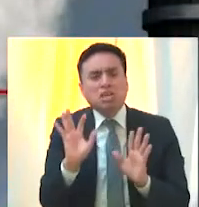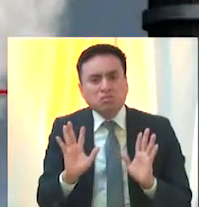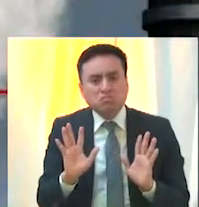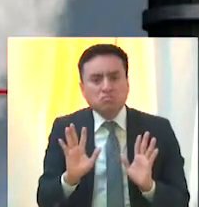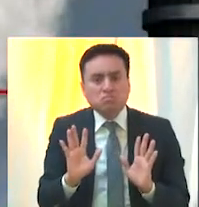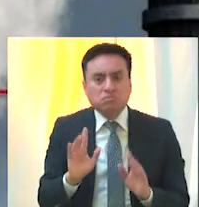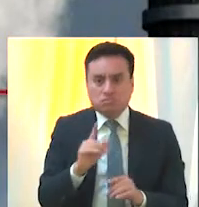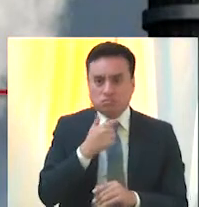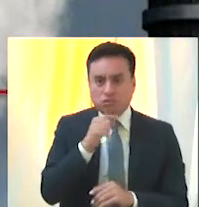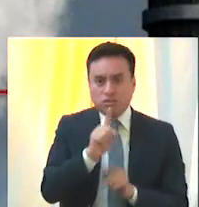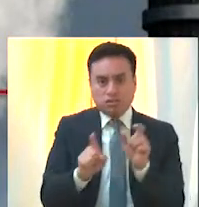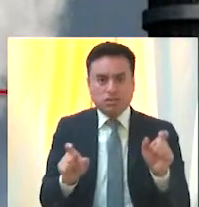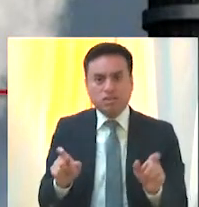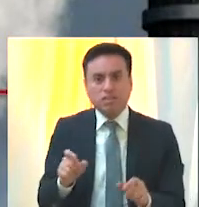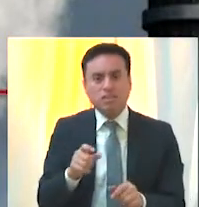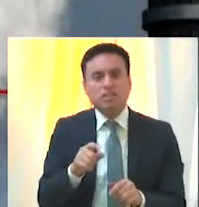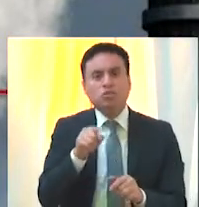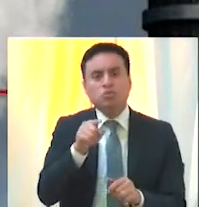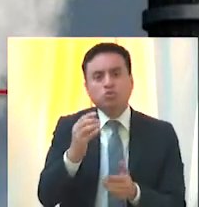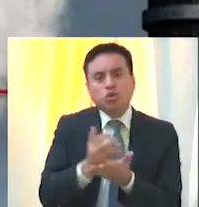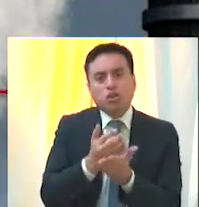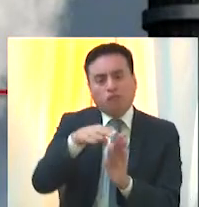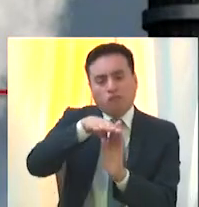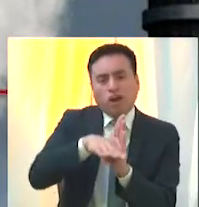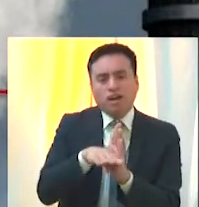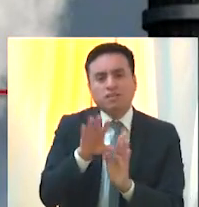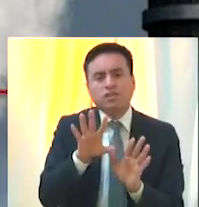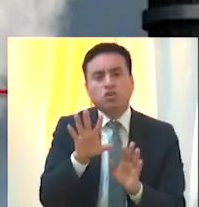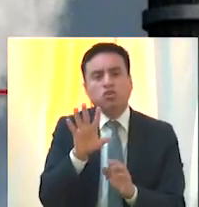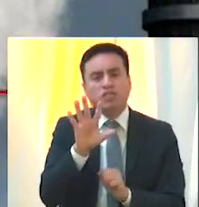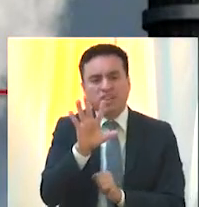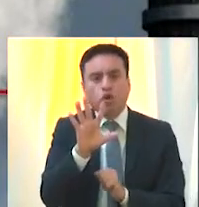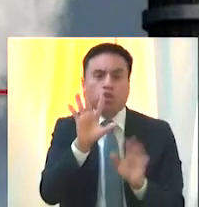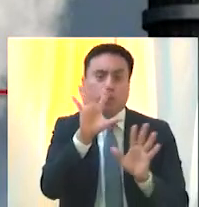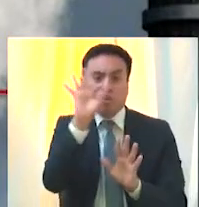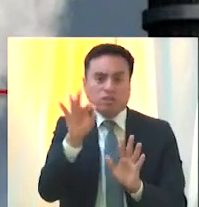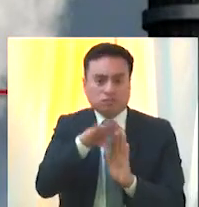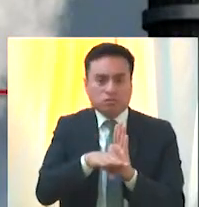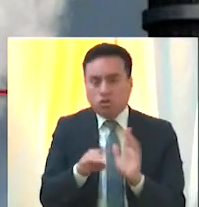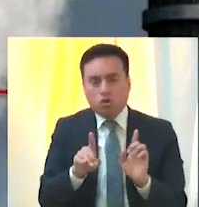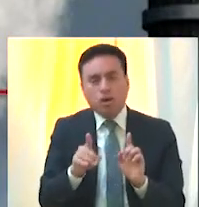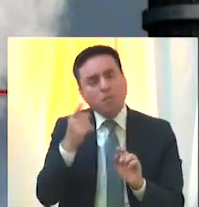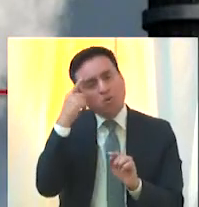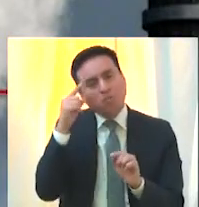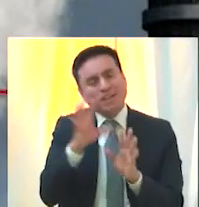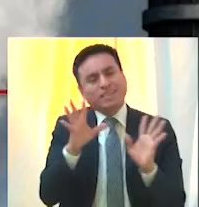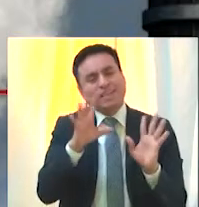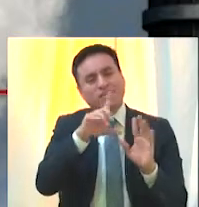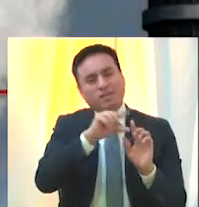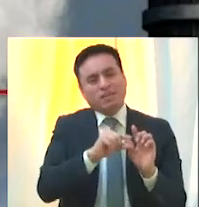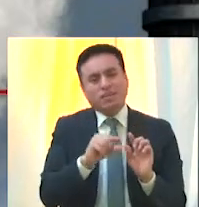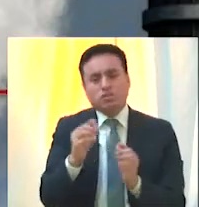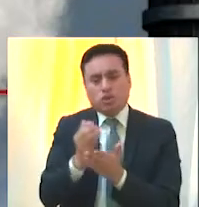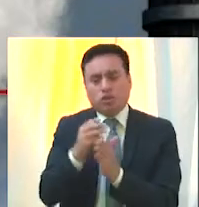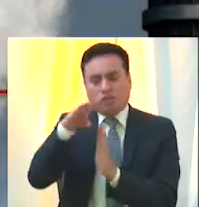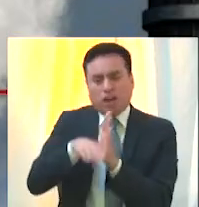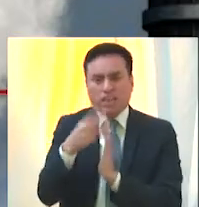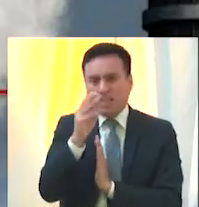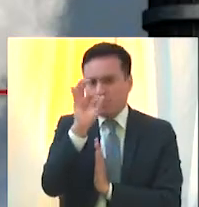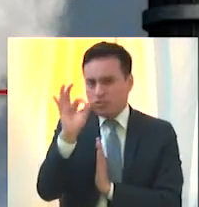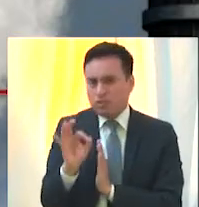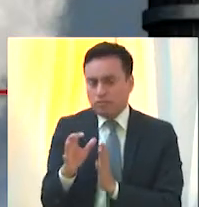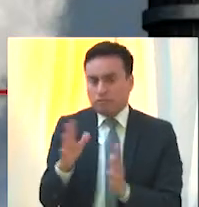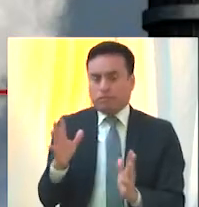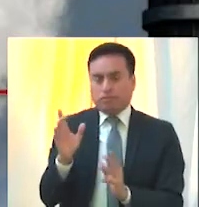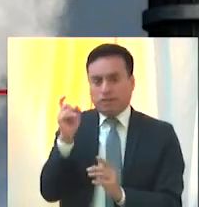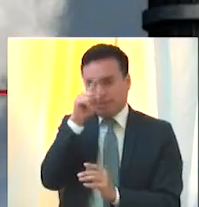nadie le gustaría que le dijeran te vamos a reducir el sueldo en un 5-10%, pero eso es bastante menos terrible que le digan que el sueldo se va a reducir en un